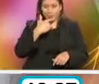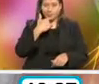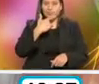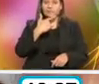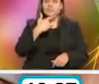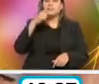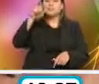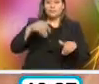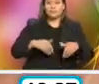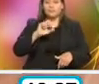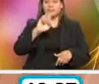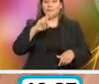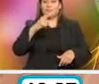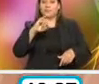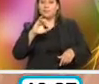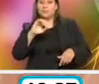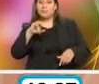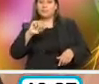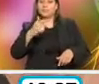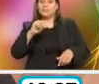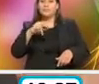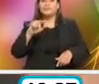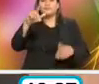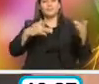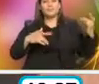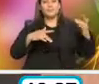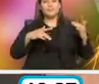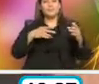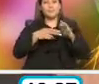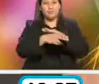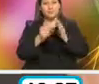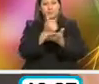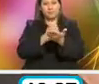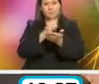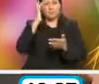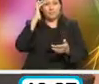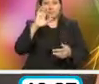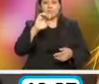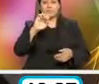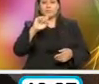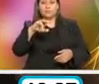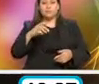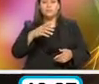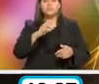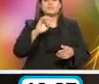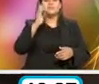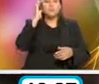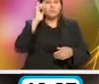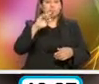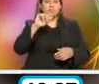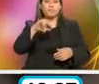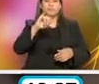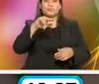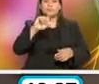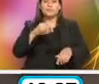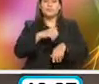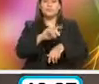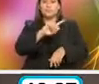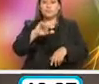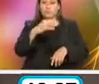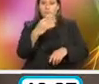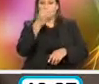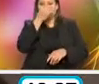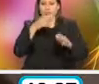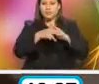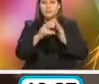noche en el Teatro Sergio Magaña, que está en la Santa María la Ribera. Es Sor Juana Inés de la Cruz 114, muy cerca de Metro San Cosme.